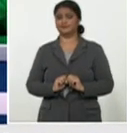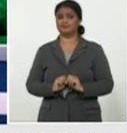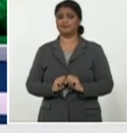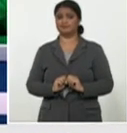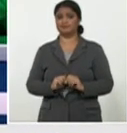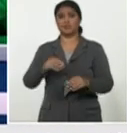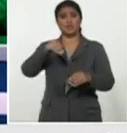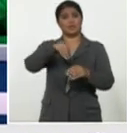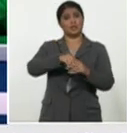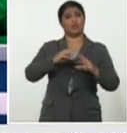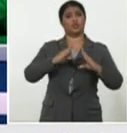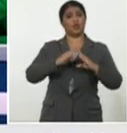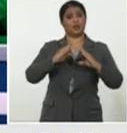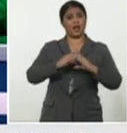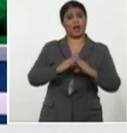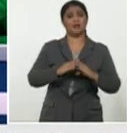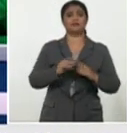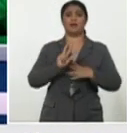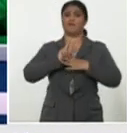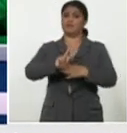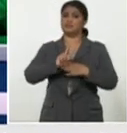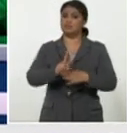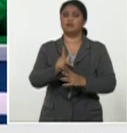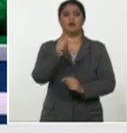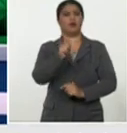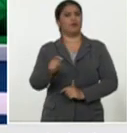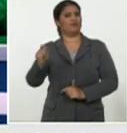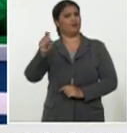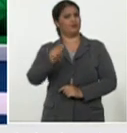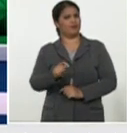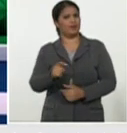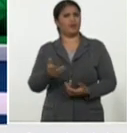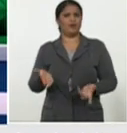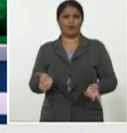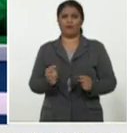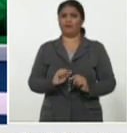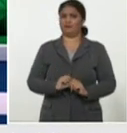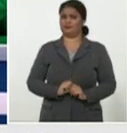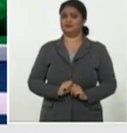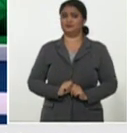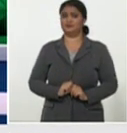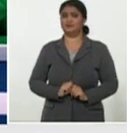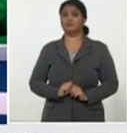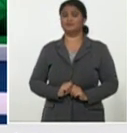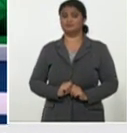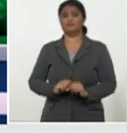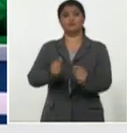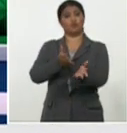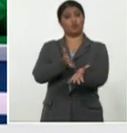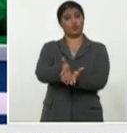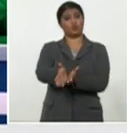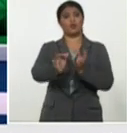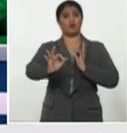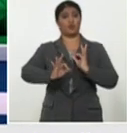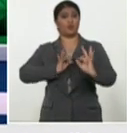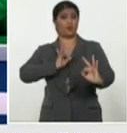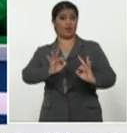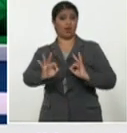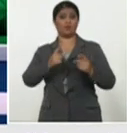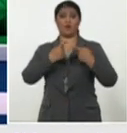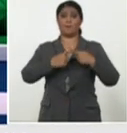cuenta de lo complejo. Pero realmente todavía nos falta, las medidas de restricción tienen que